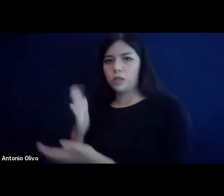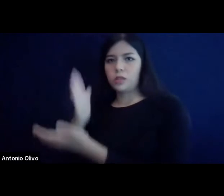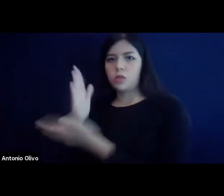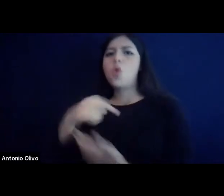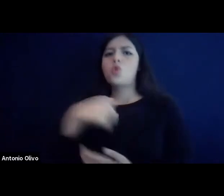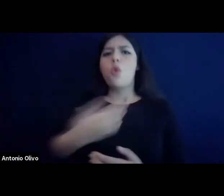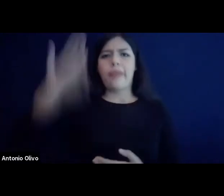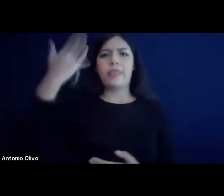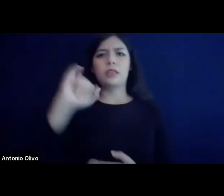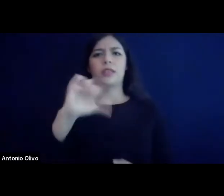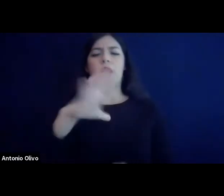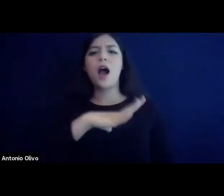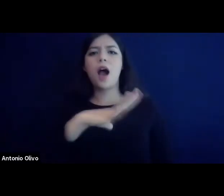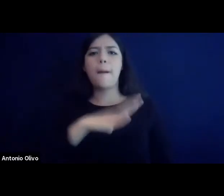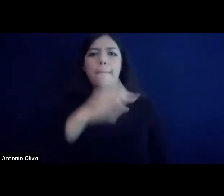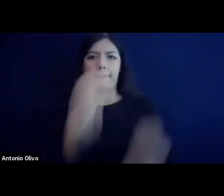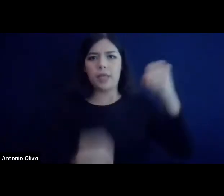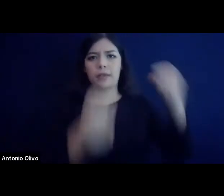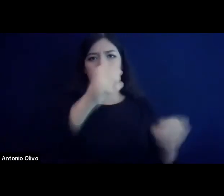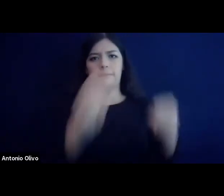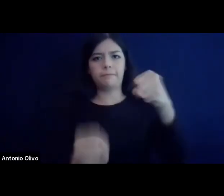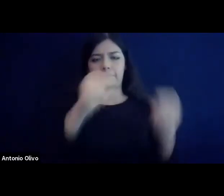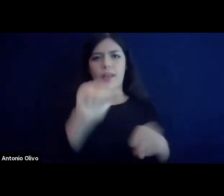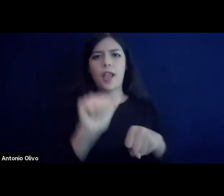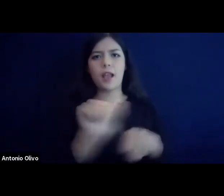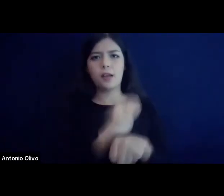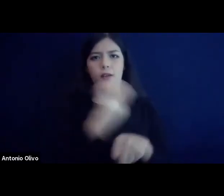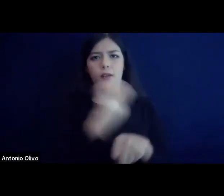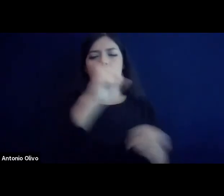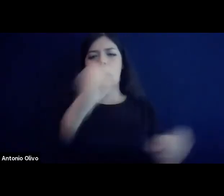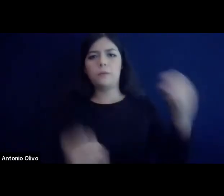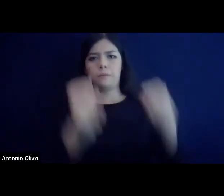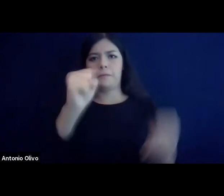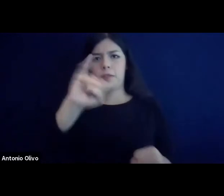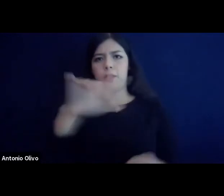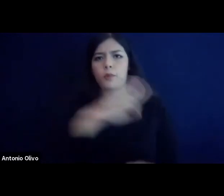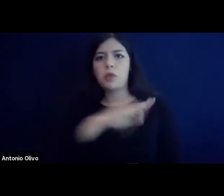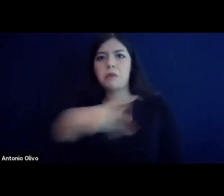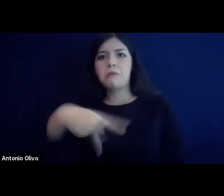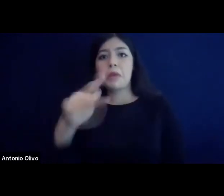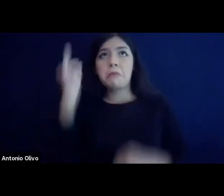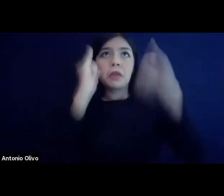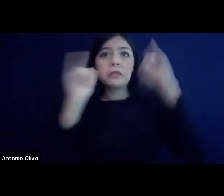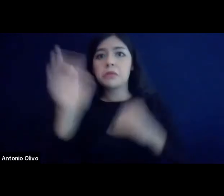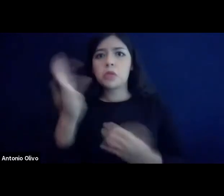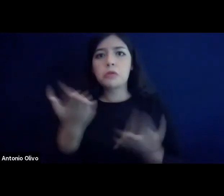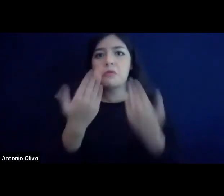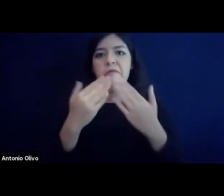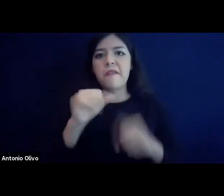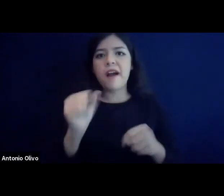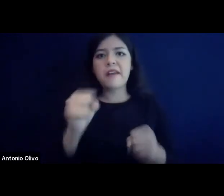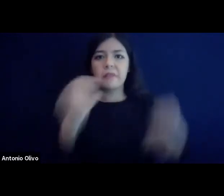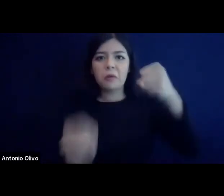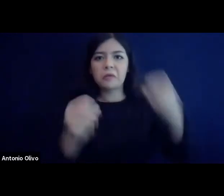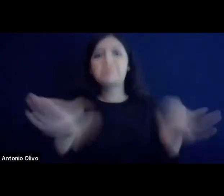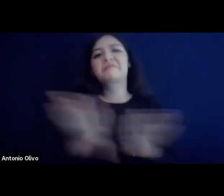manejar, y si no hubiera tenido auto, no hubiera podido acceder a la maestría. Cuando